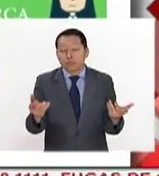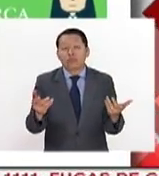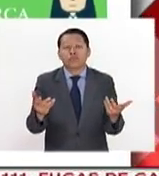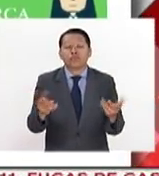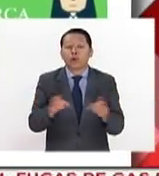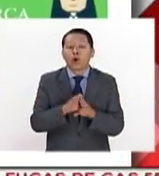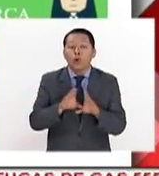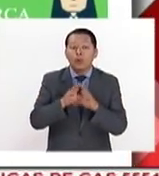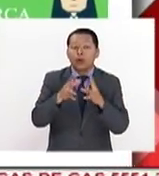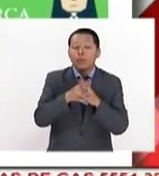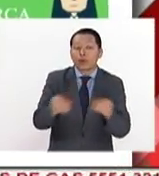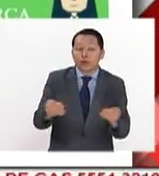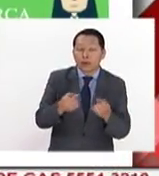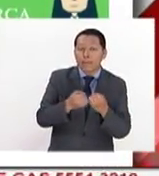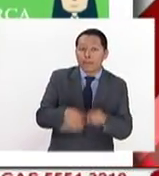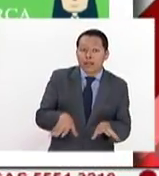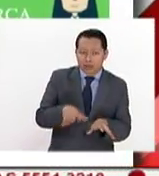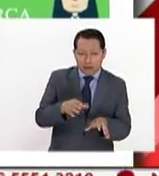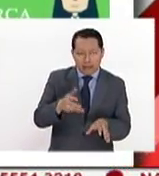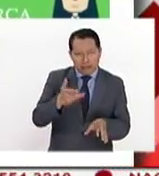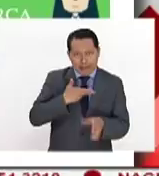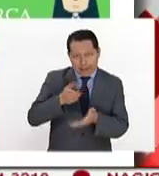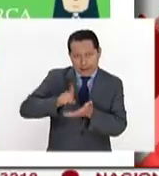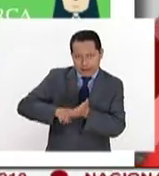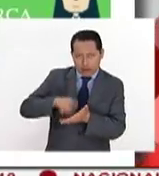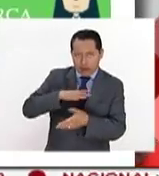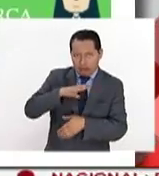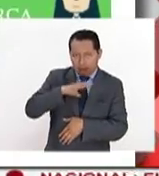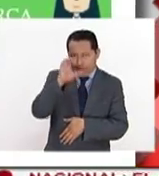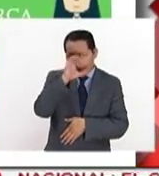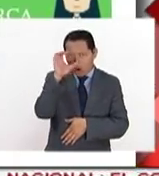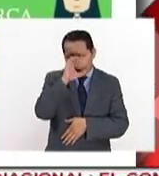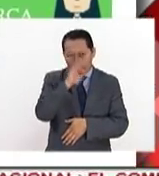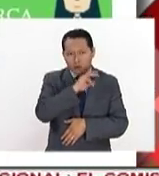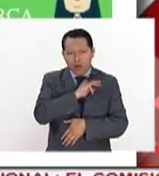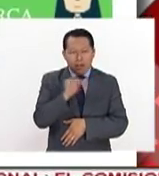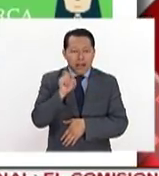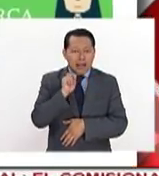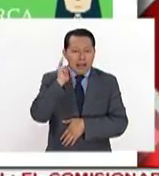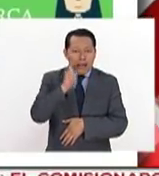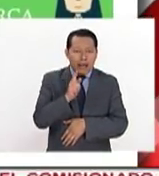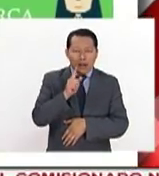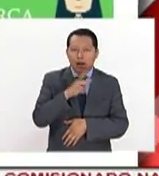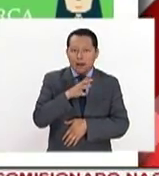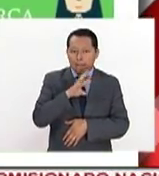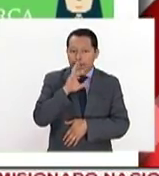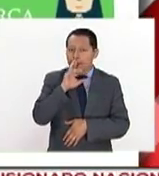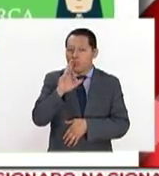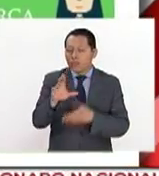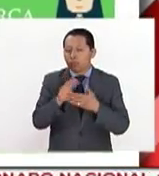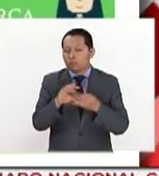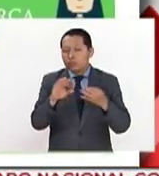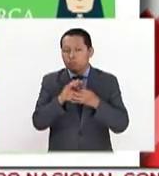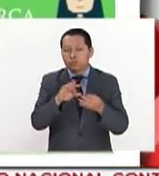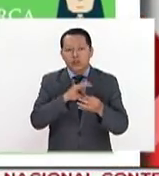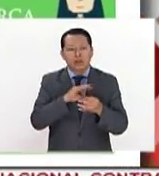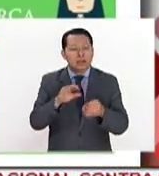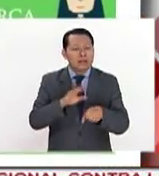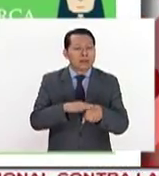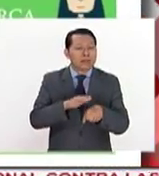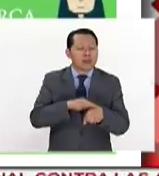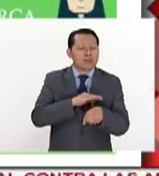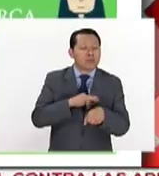extraviar, contar con fotografías que nos ayude a levantar algún reporte y tener un elemento para que los